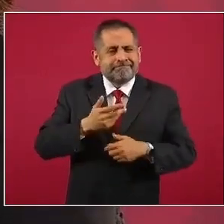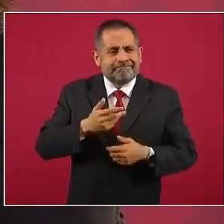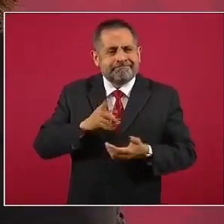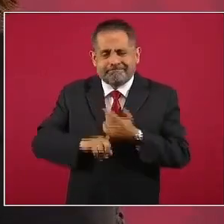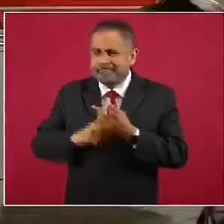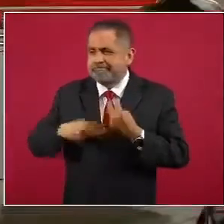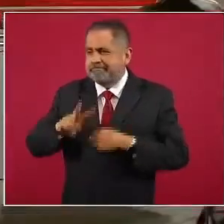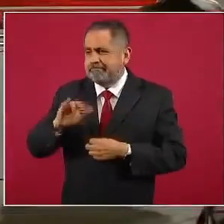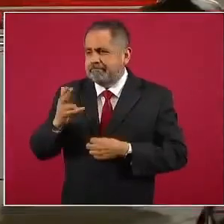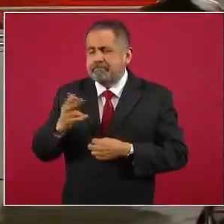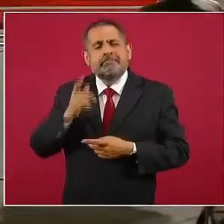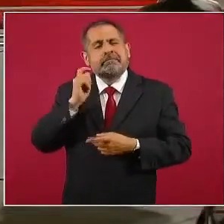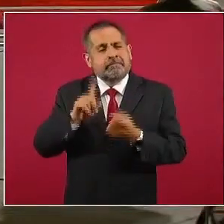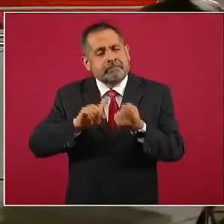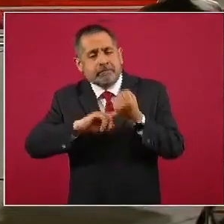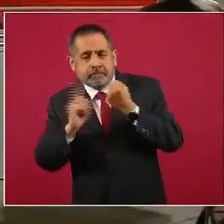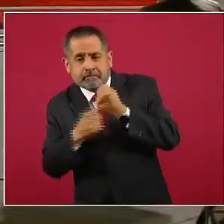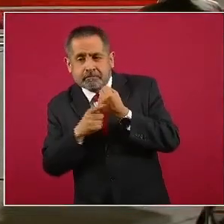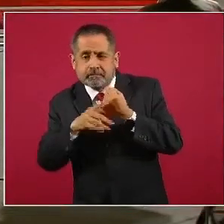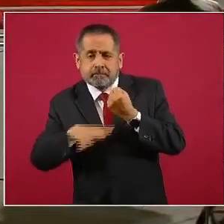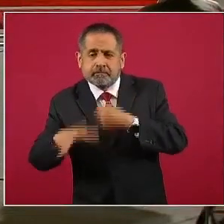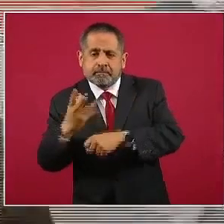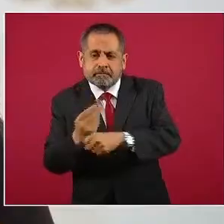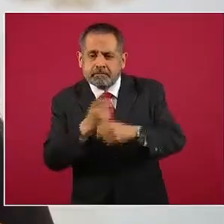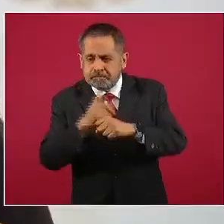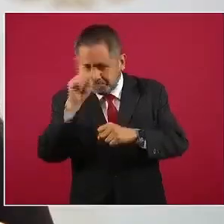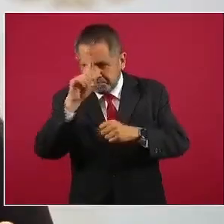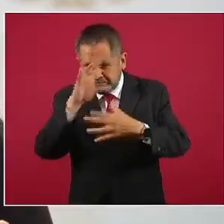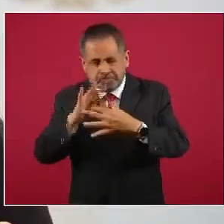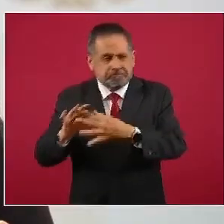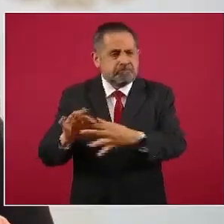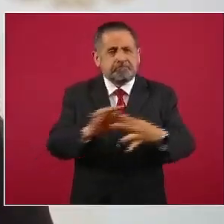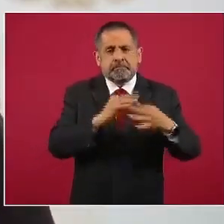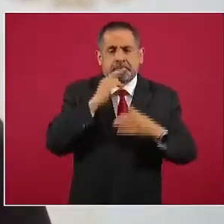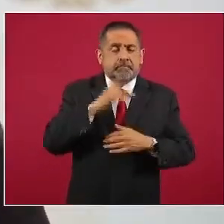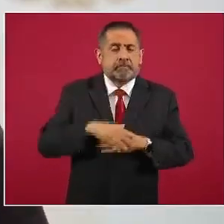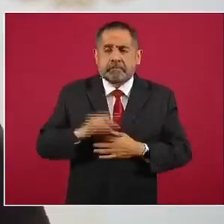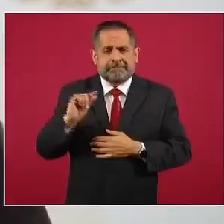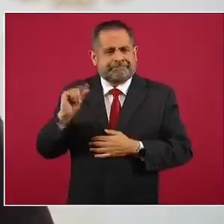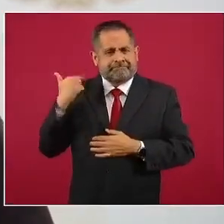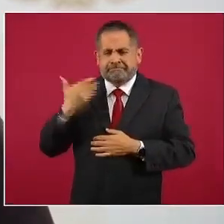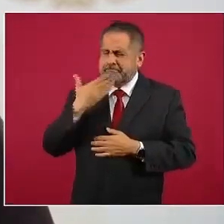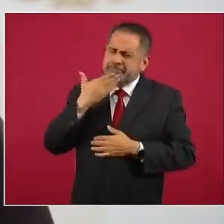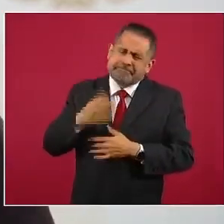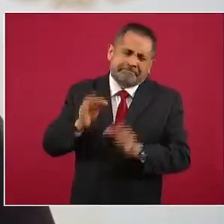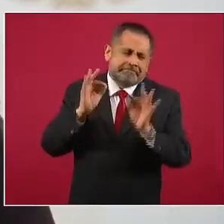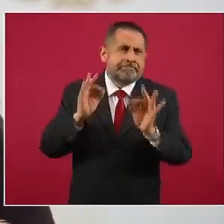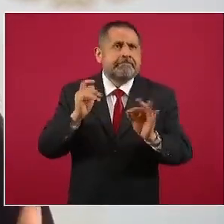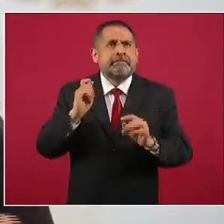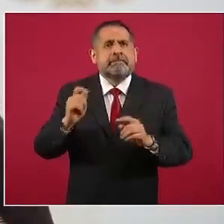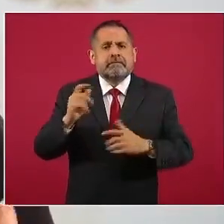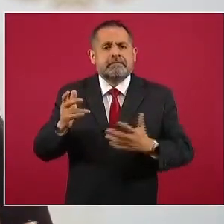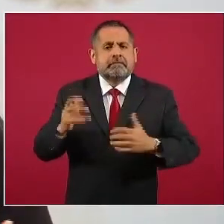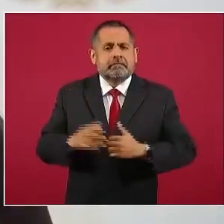un punto de vista integral. Y recientemente tuvimos una muy buena